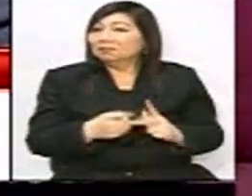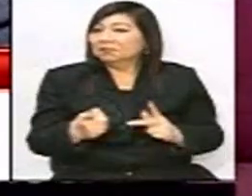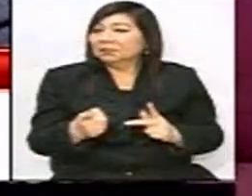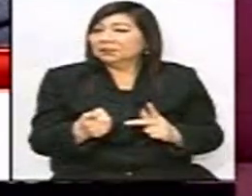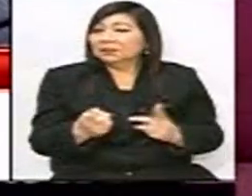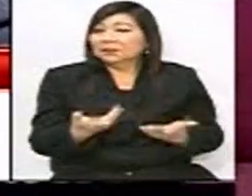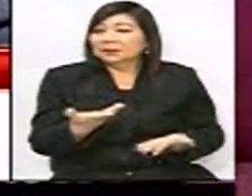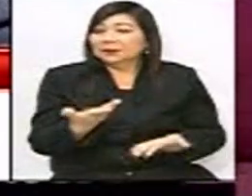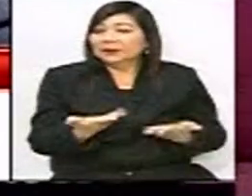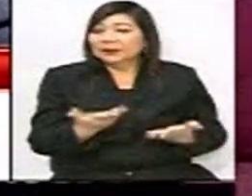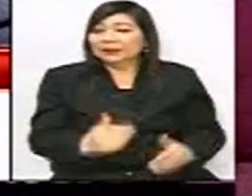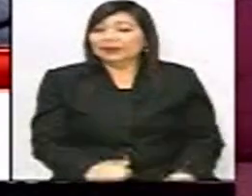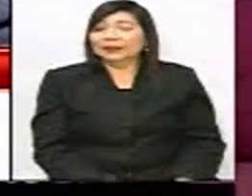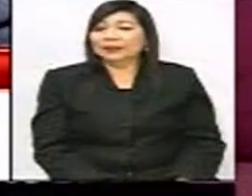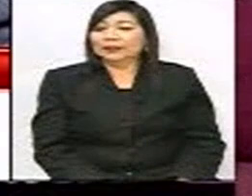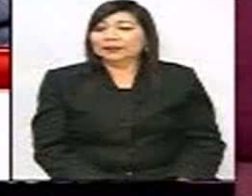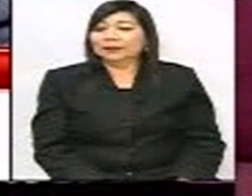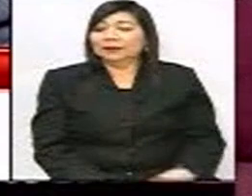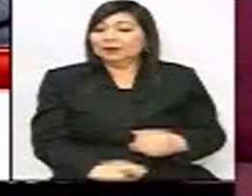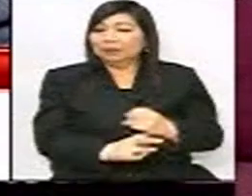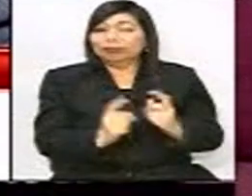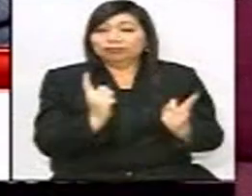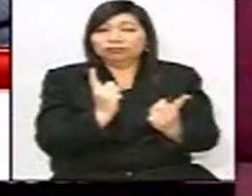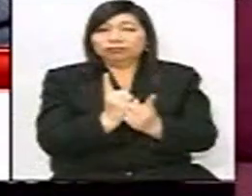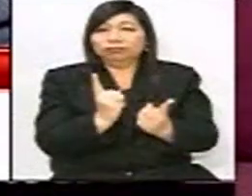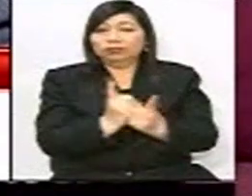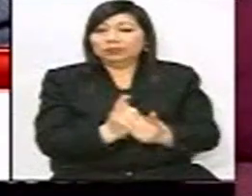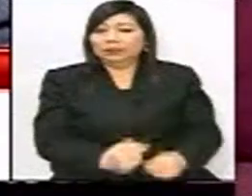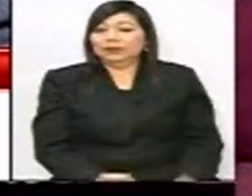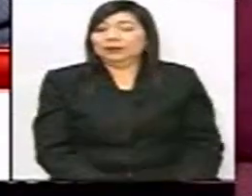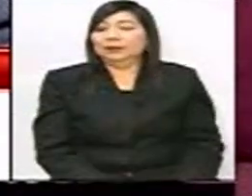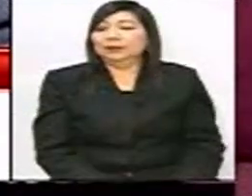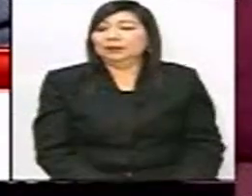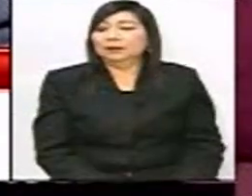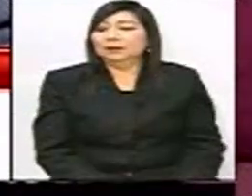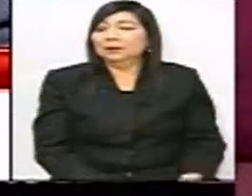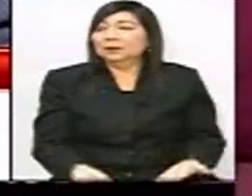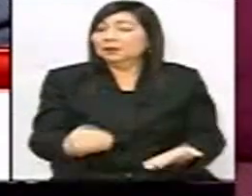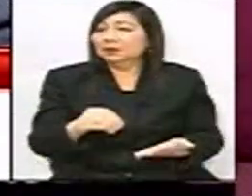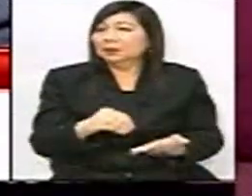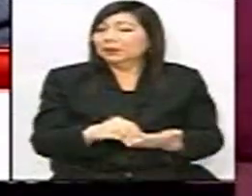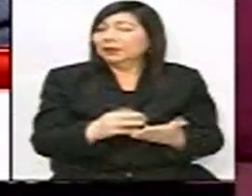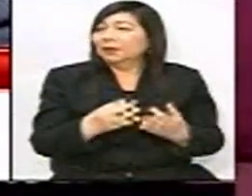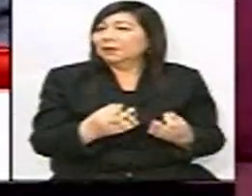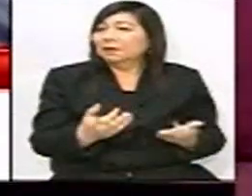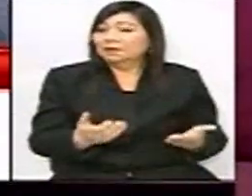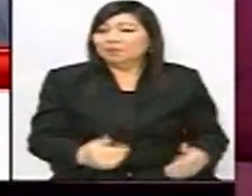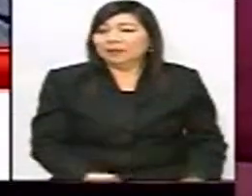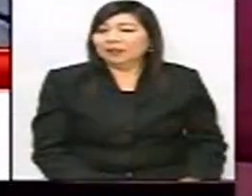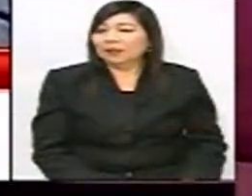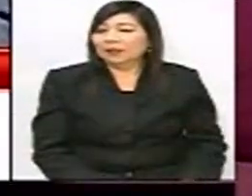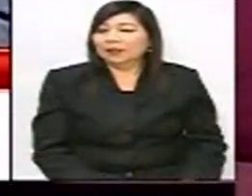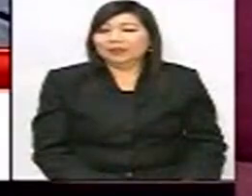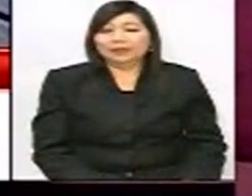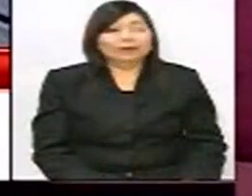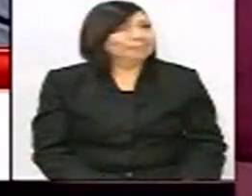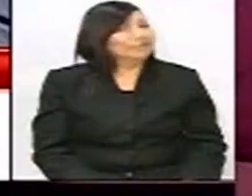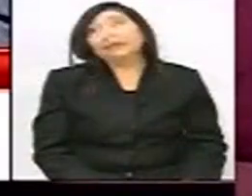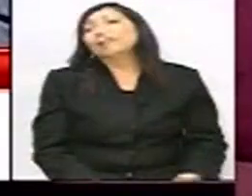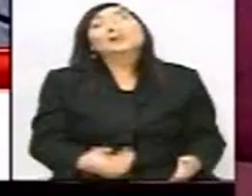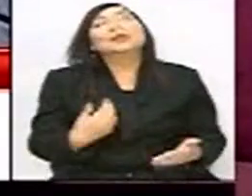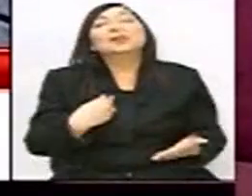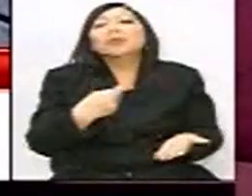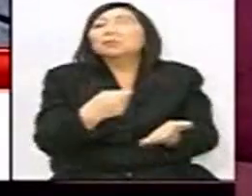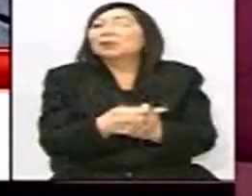o la medida de salir, tener la posibilidad de salir del país y encontrarse con concesiones, en realidad esta concesión, el precio que